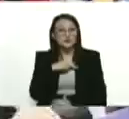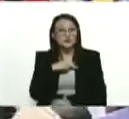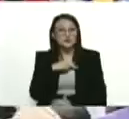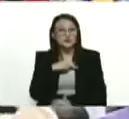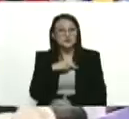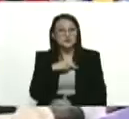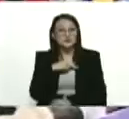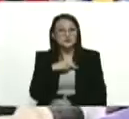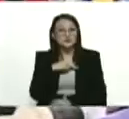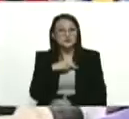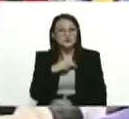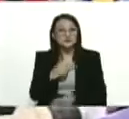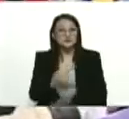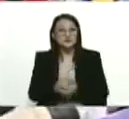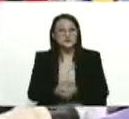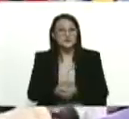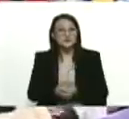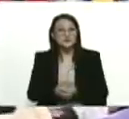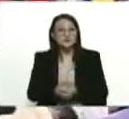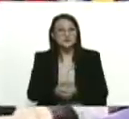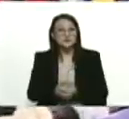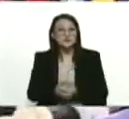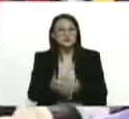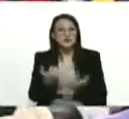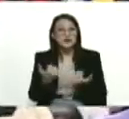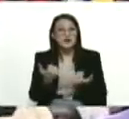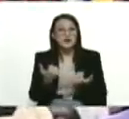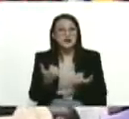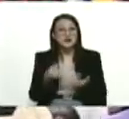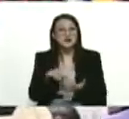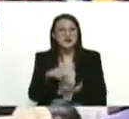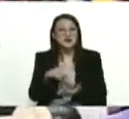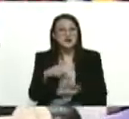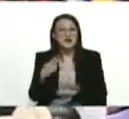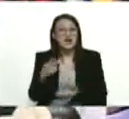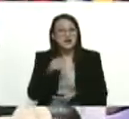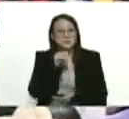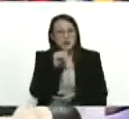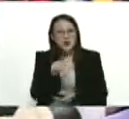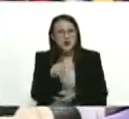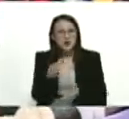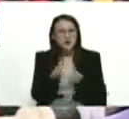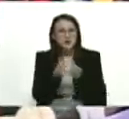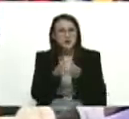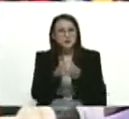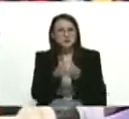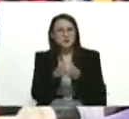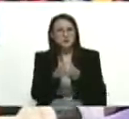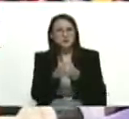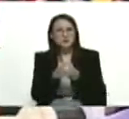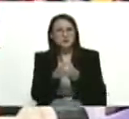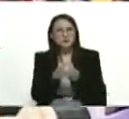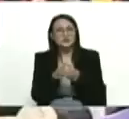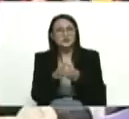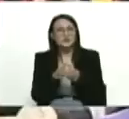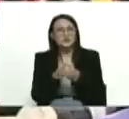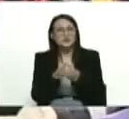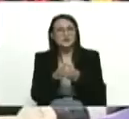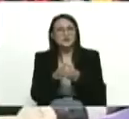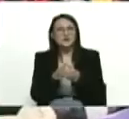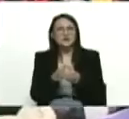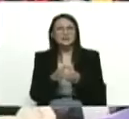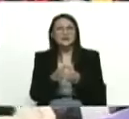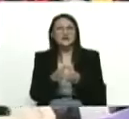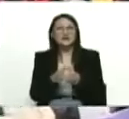Y en Consol también. ¿A quién le cae mal hace unas goticas de lluvia? Nadie, ¿vale?